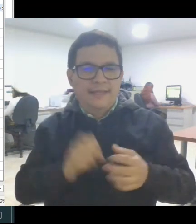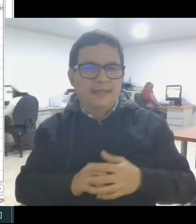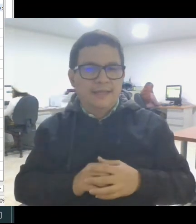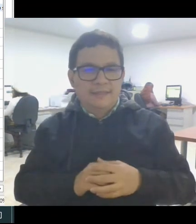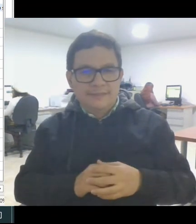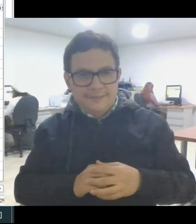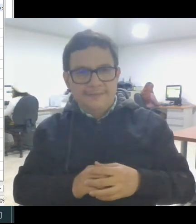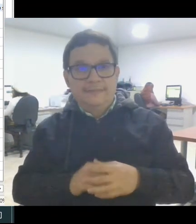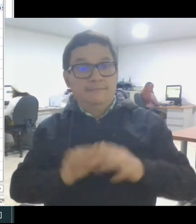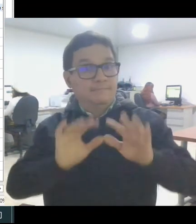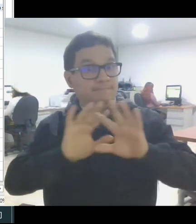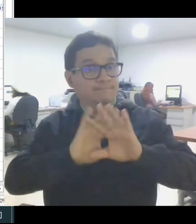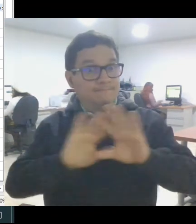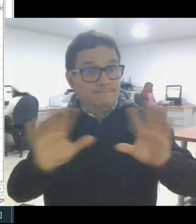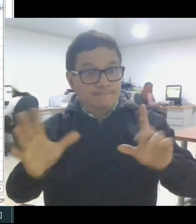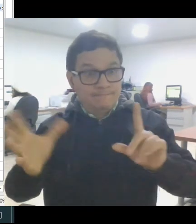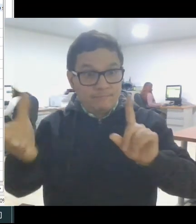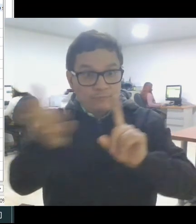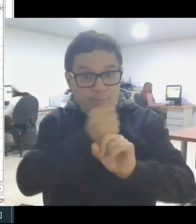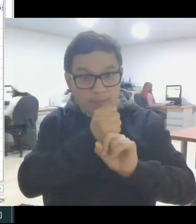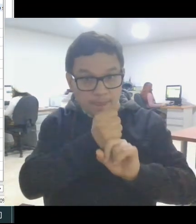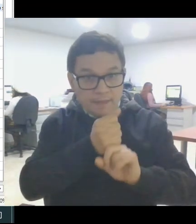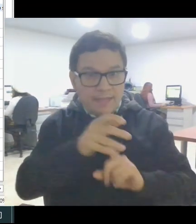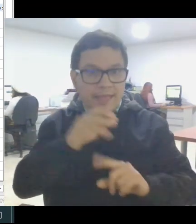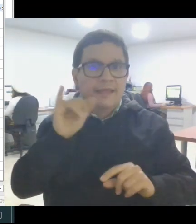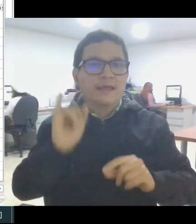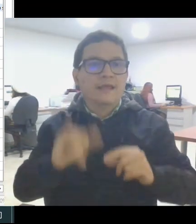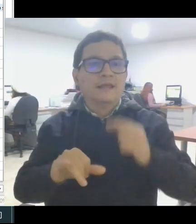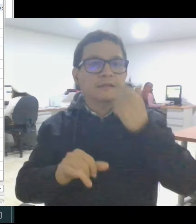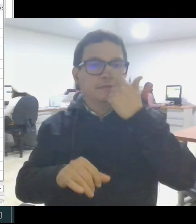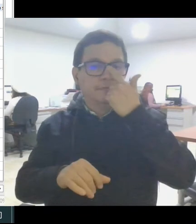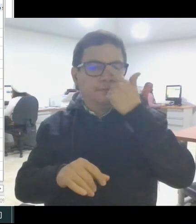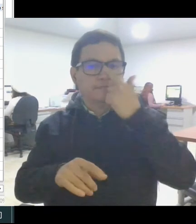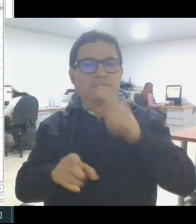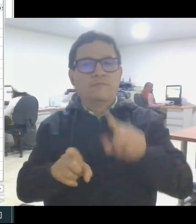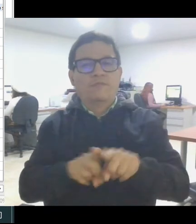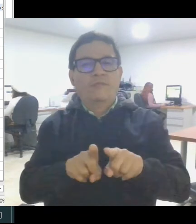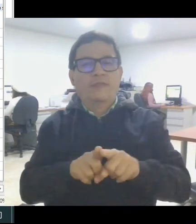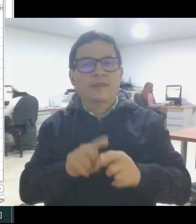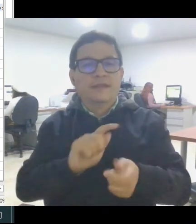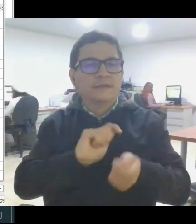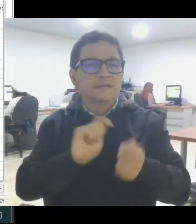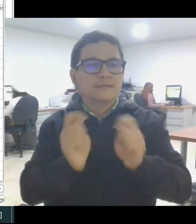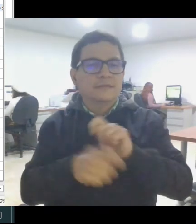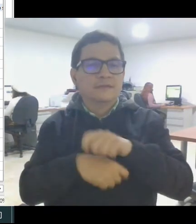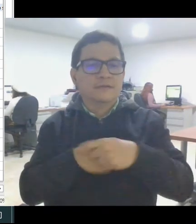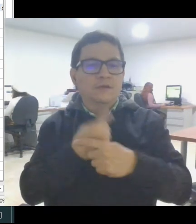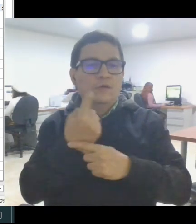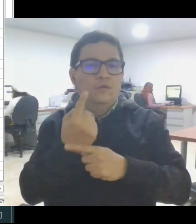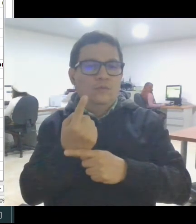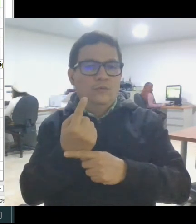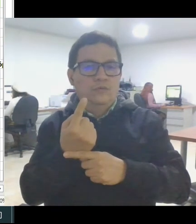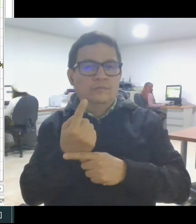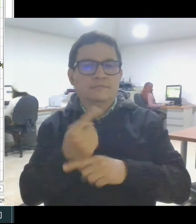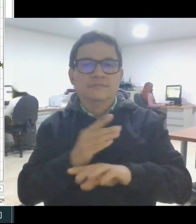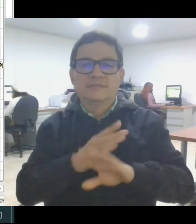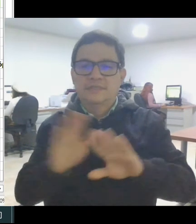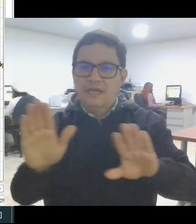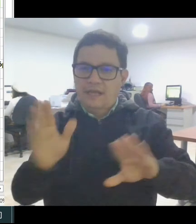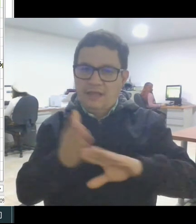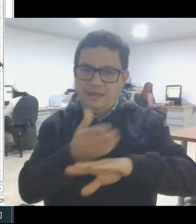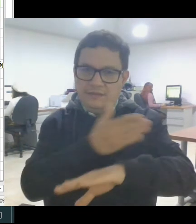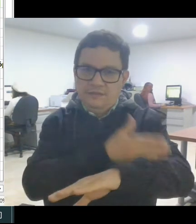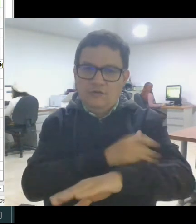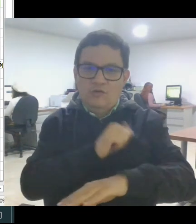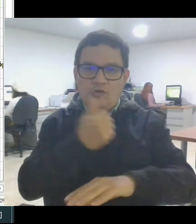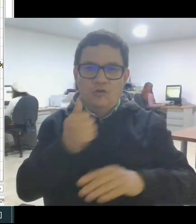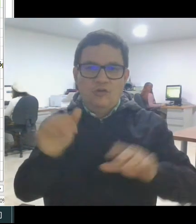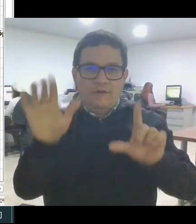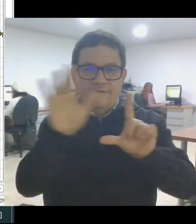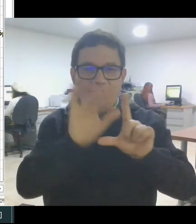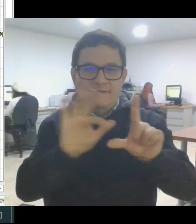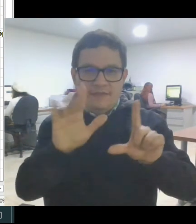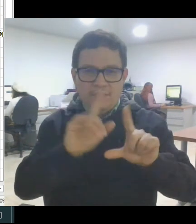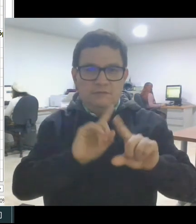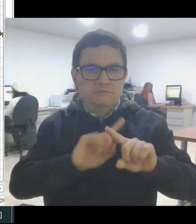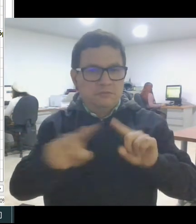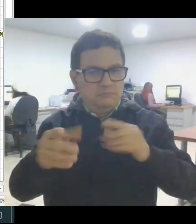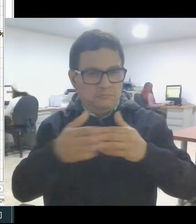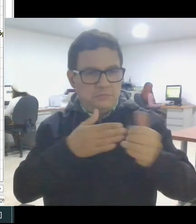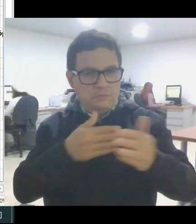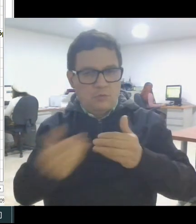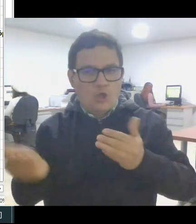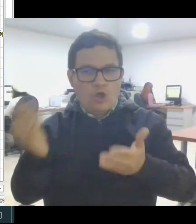Después de que hallo ese número pivote, lo que hago es convertirlo en 1. Ya en videos pasados lo hemos visto, sin embargo lo vamos a